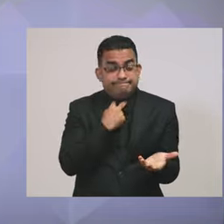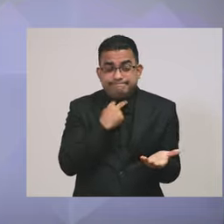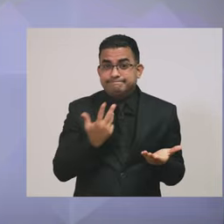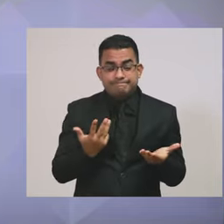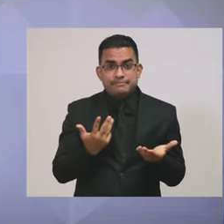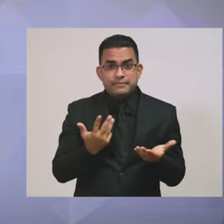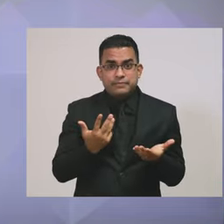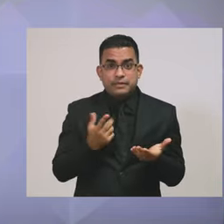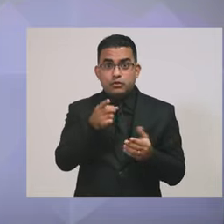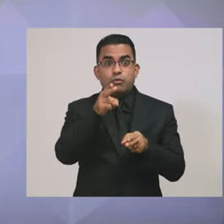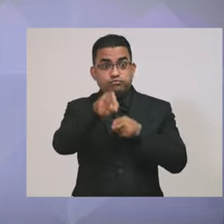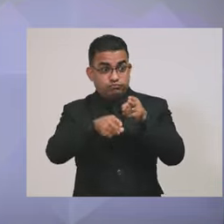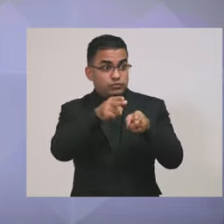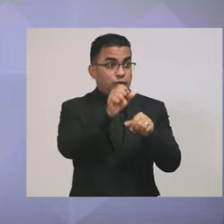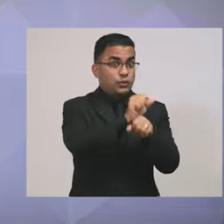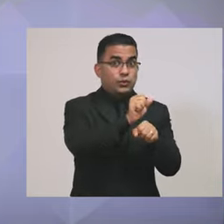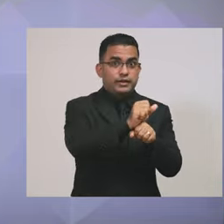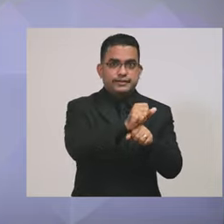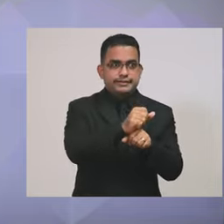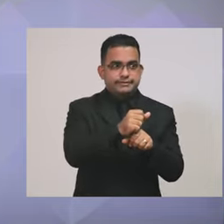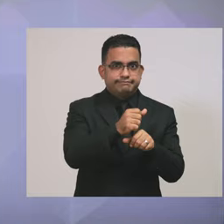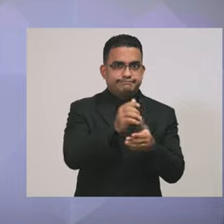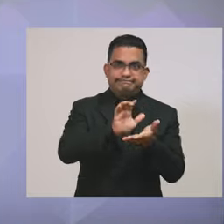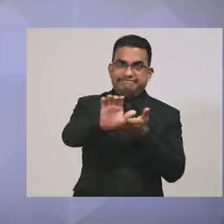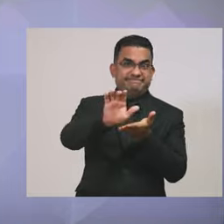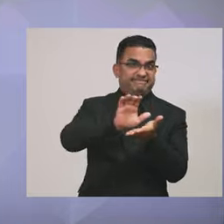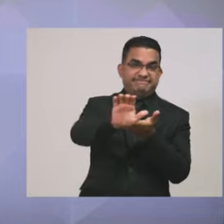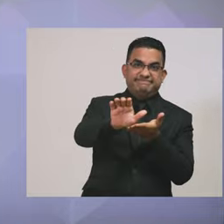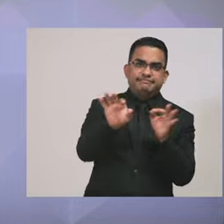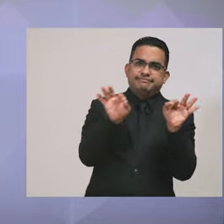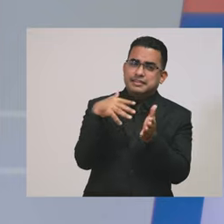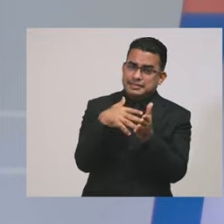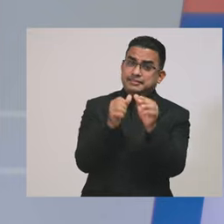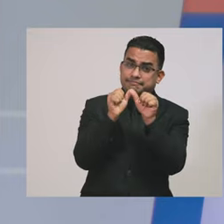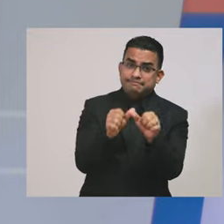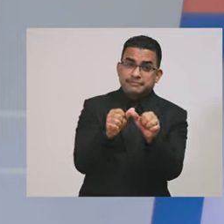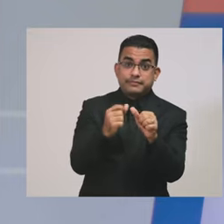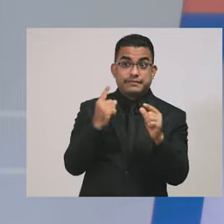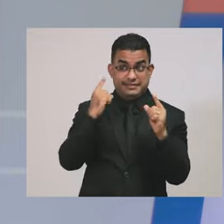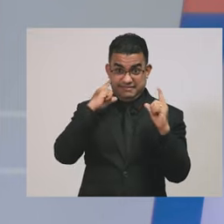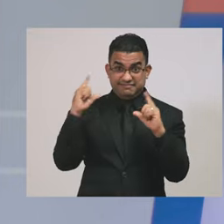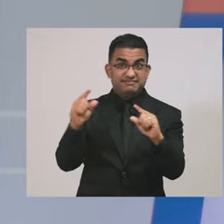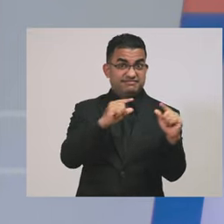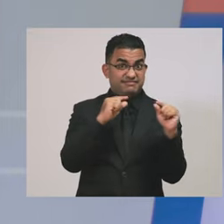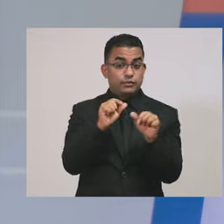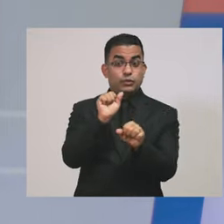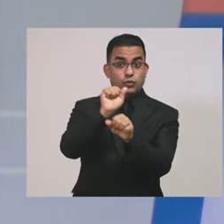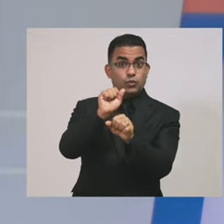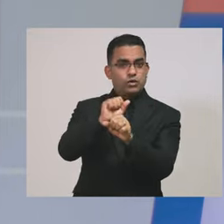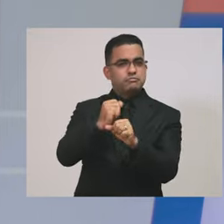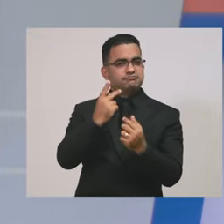competencia laboral y por lo tanto la inserción en el campo del trabajo se dice que los empleos o